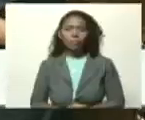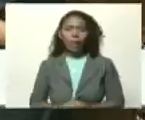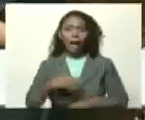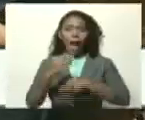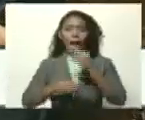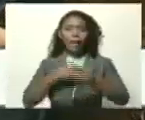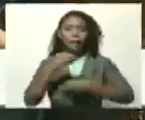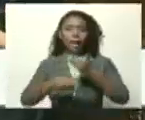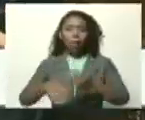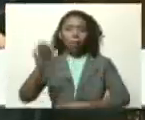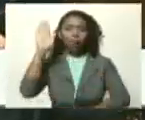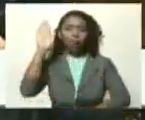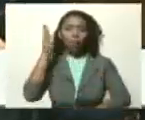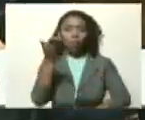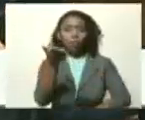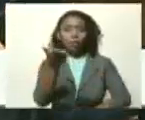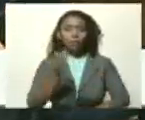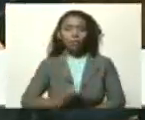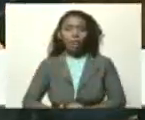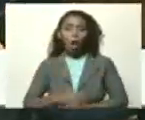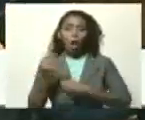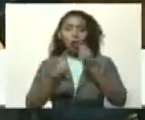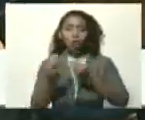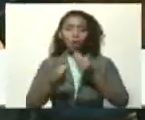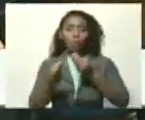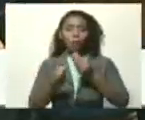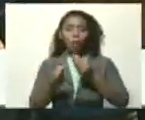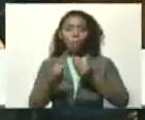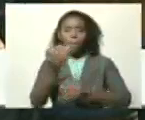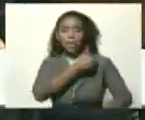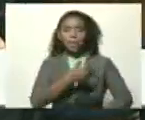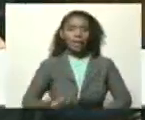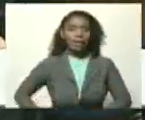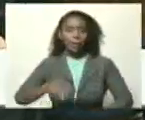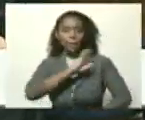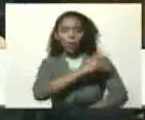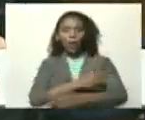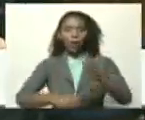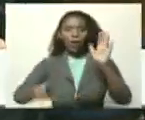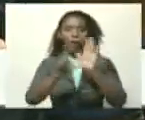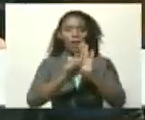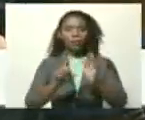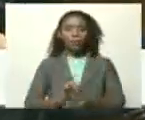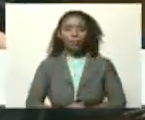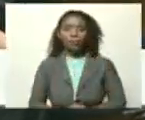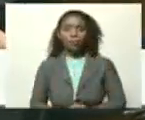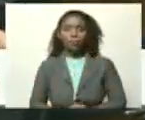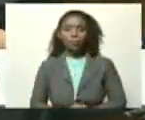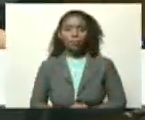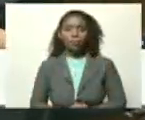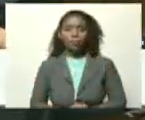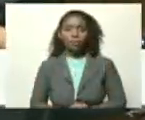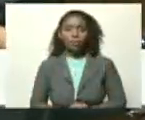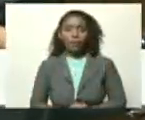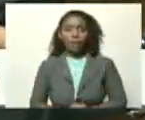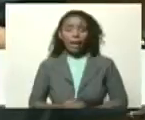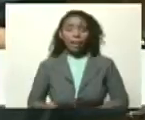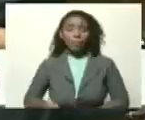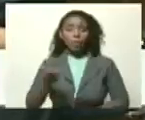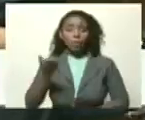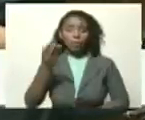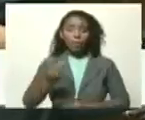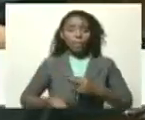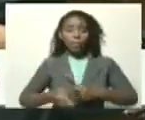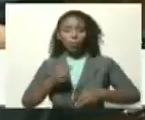tomarle juramento a usted como presidente del Poder Legislativo, órgano que construye